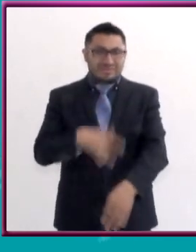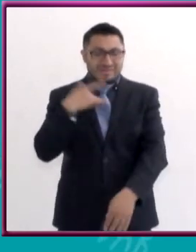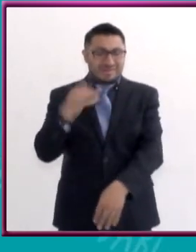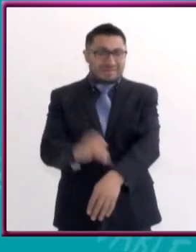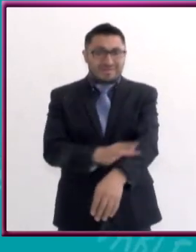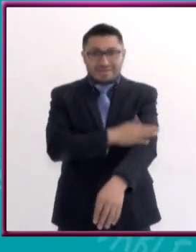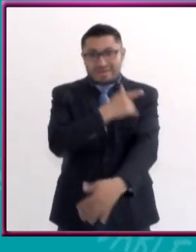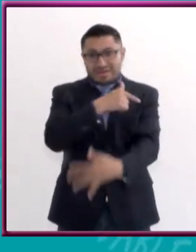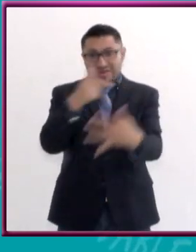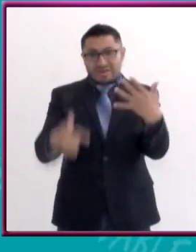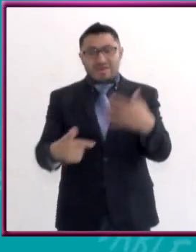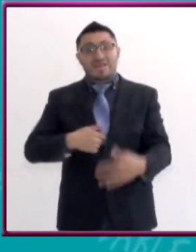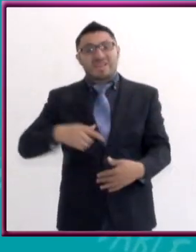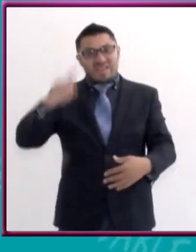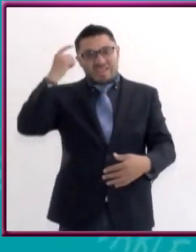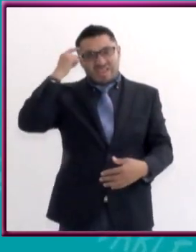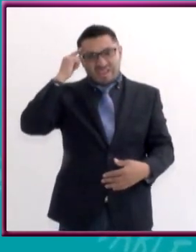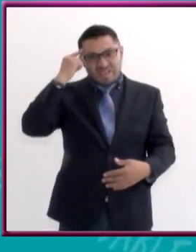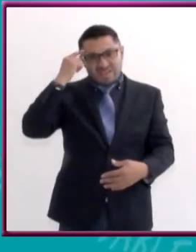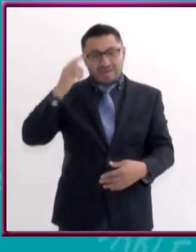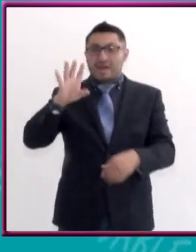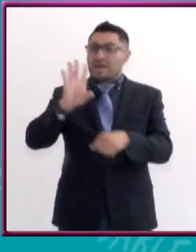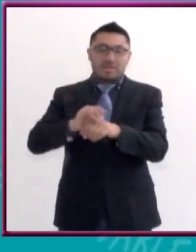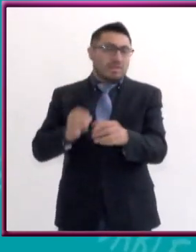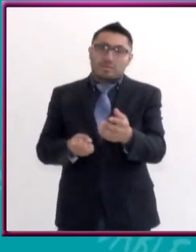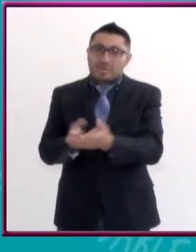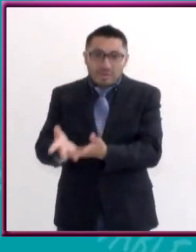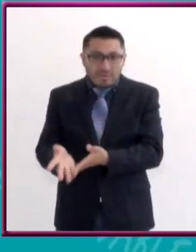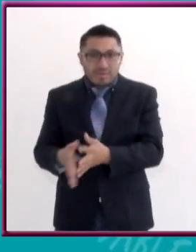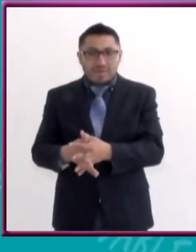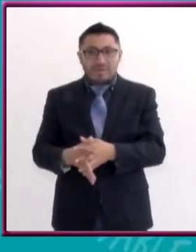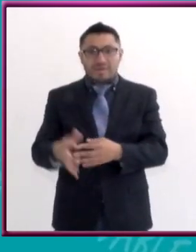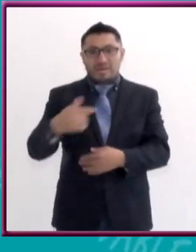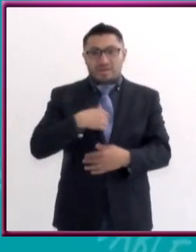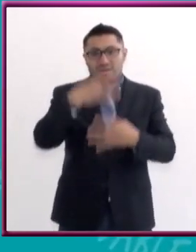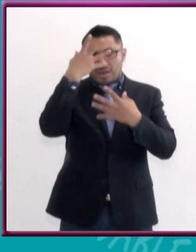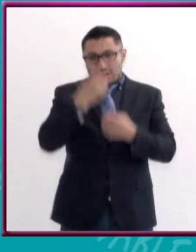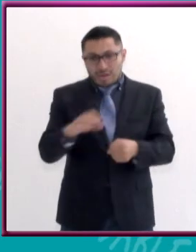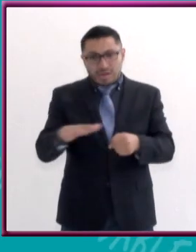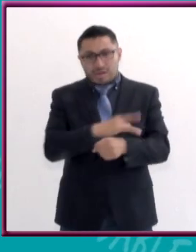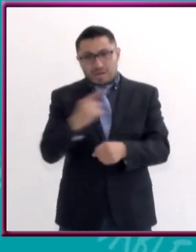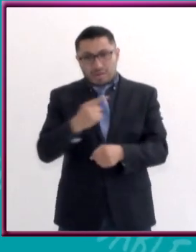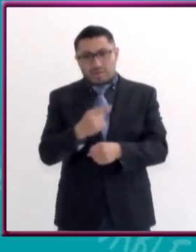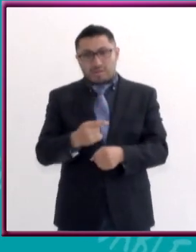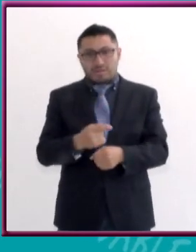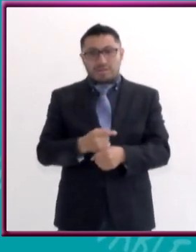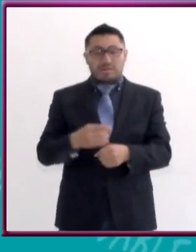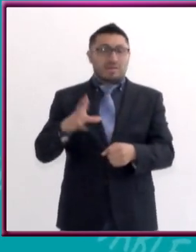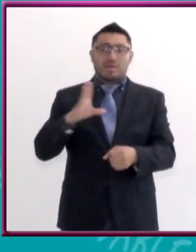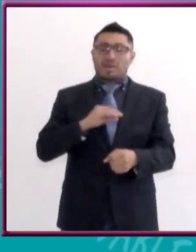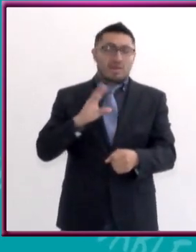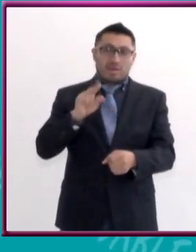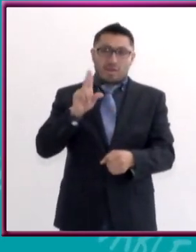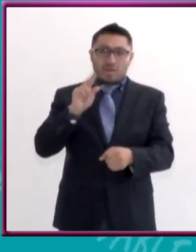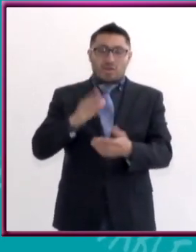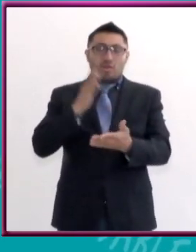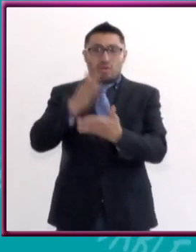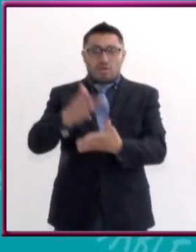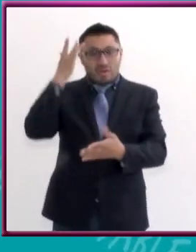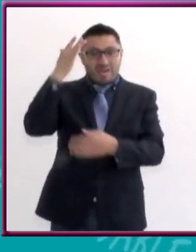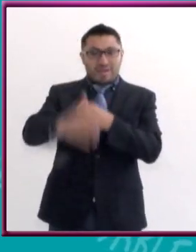emociones. He estado enojada porque no me dejaban salir, he estado triste porque no fui a los cumpleaños de mis